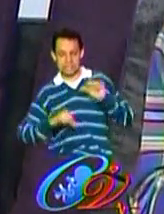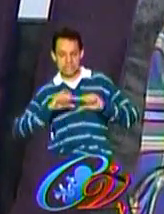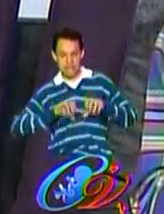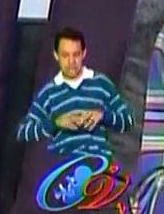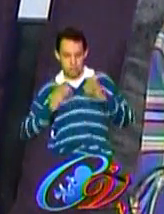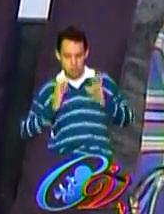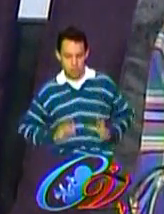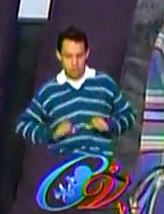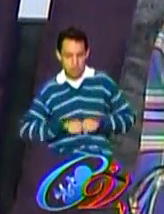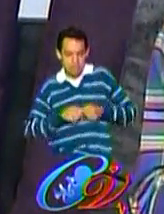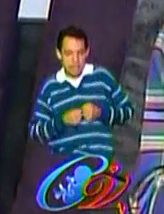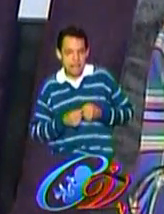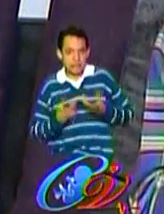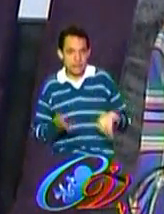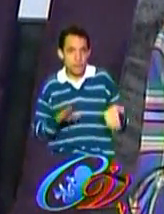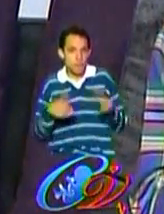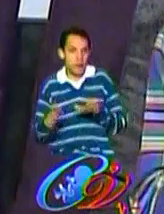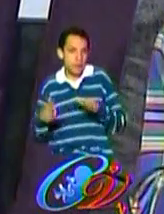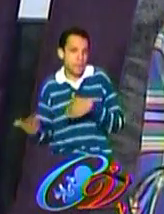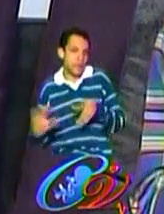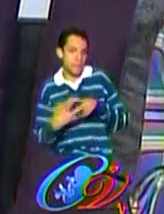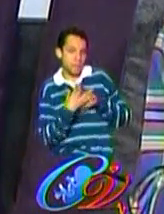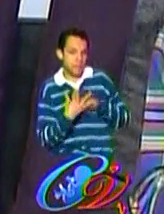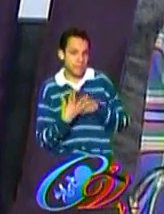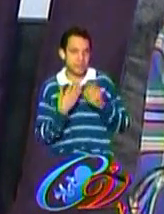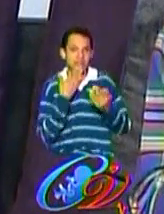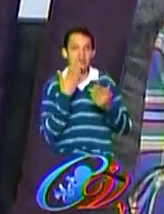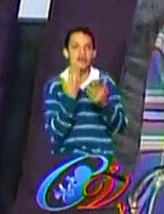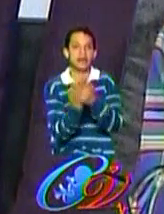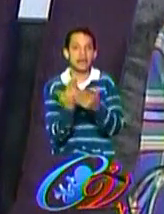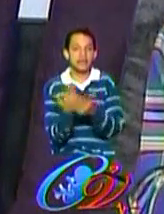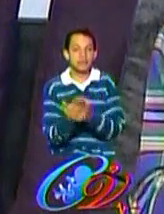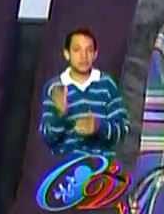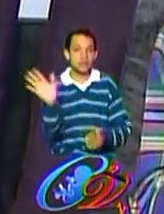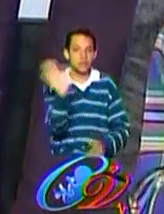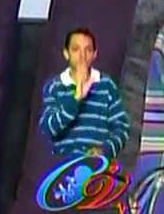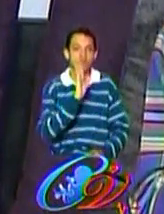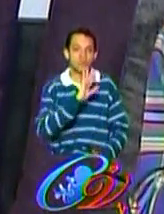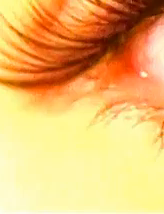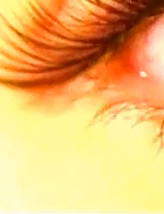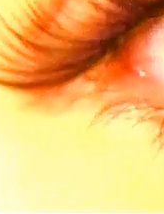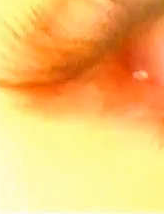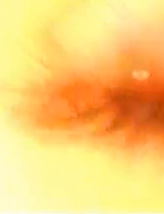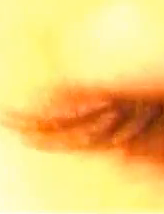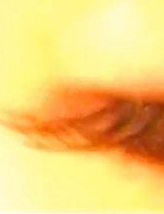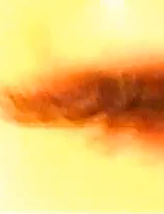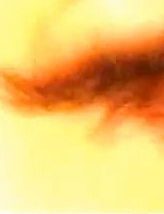definitivamente acelerando el proceso de la enfermedad. A todos ustedes, mil gracias y feliz noche.